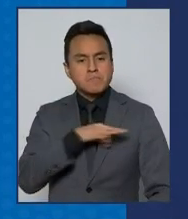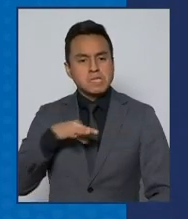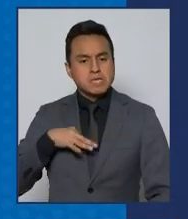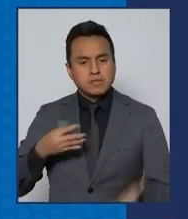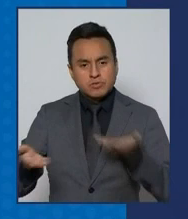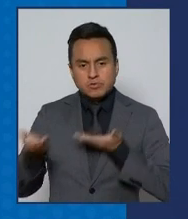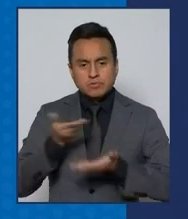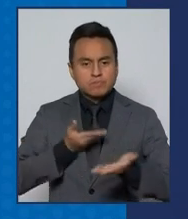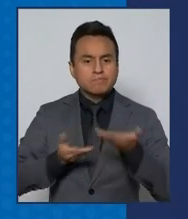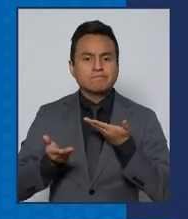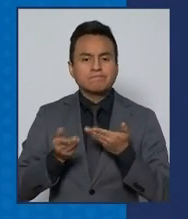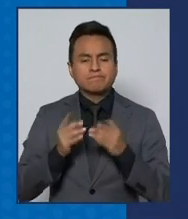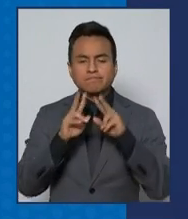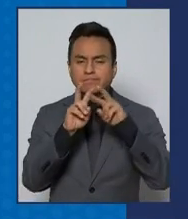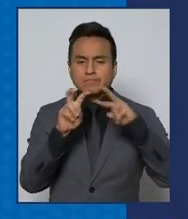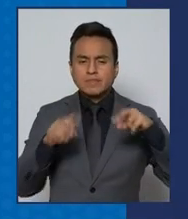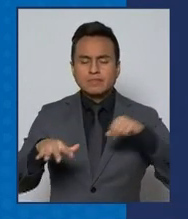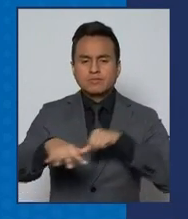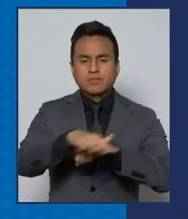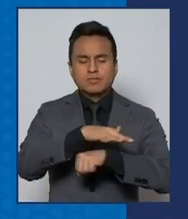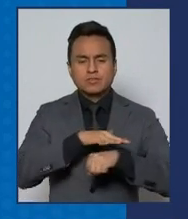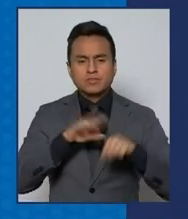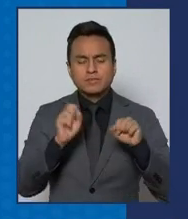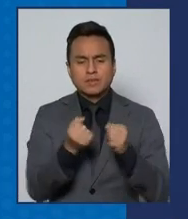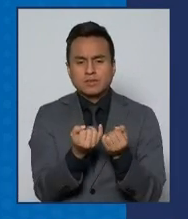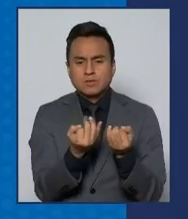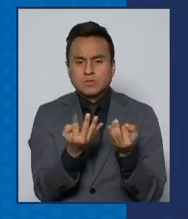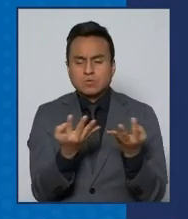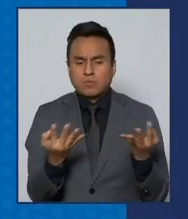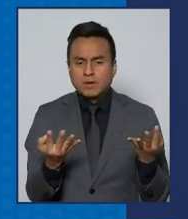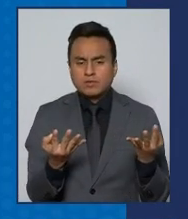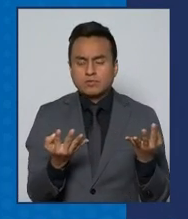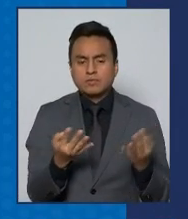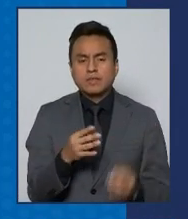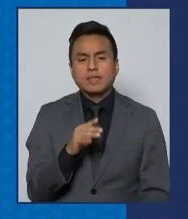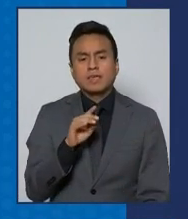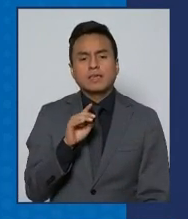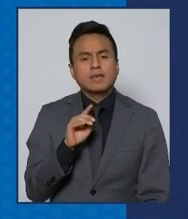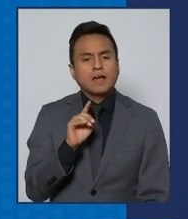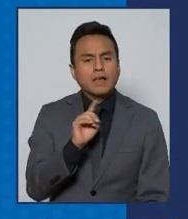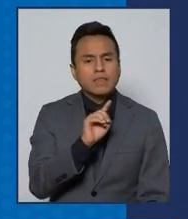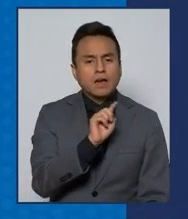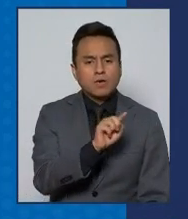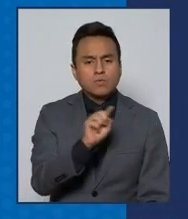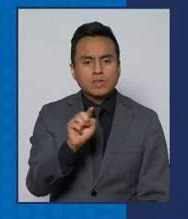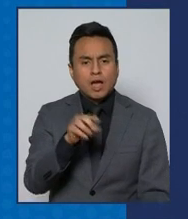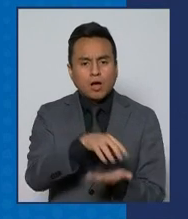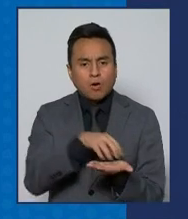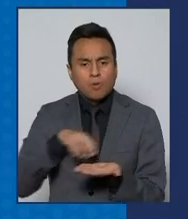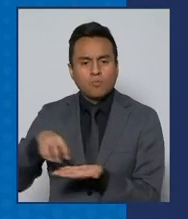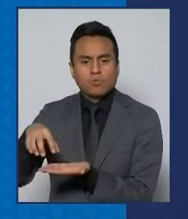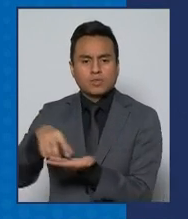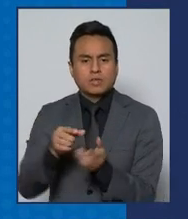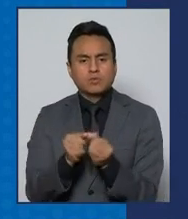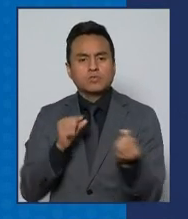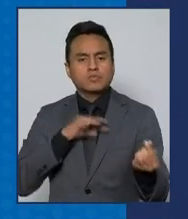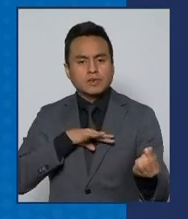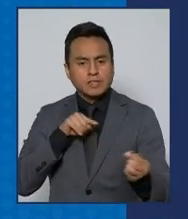para analizar la situación de la evolución de los números en cada una de las comunas del